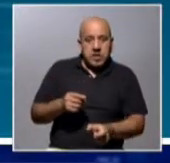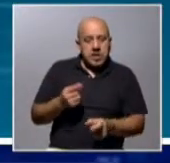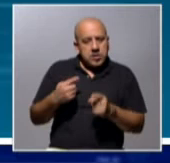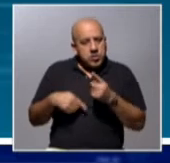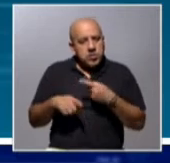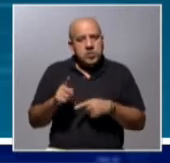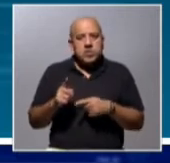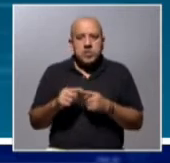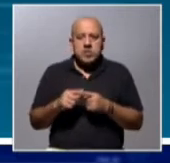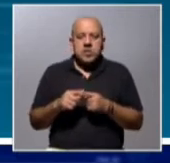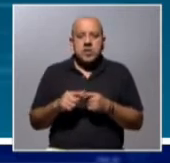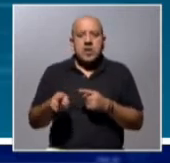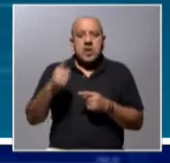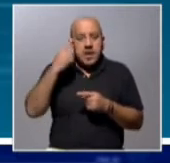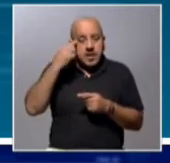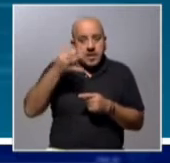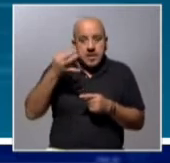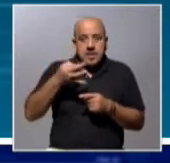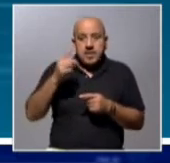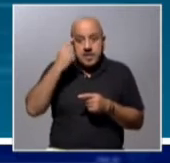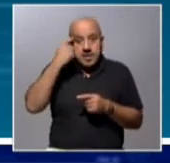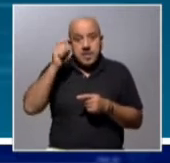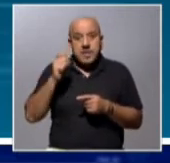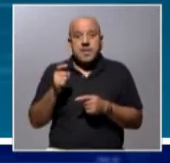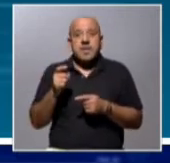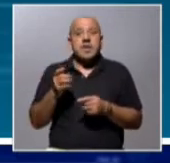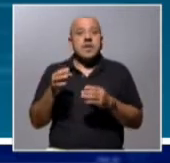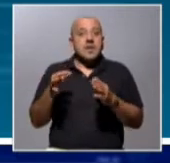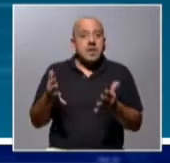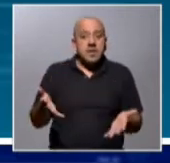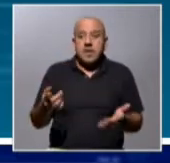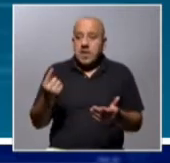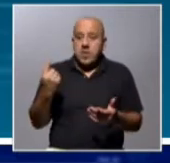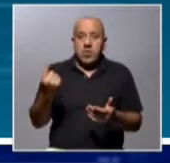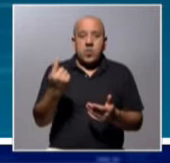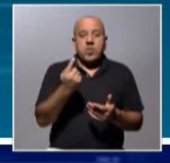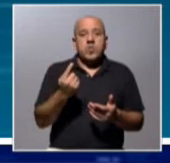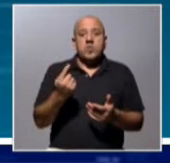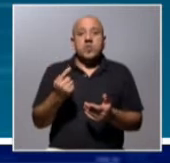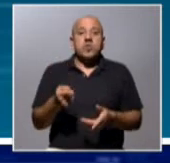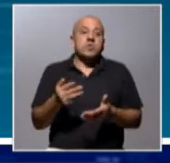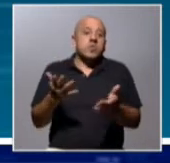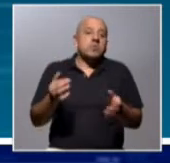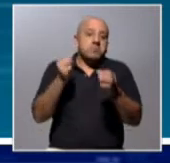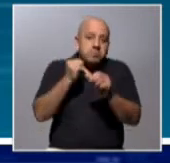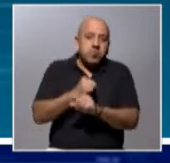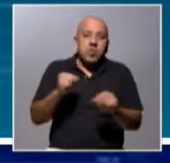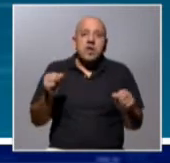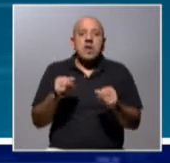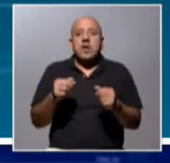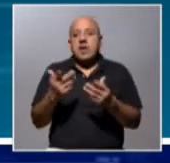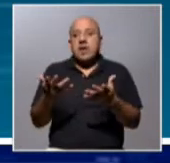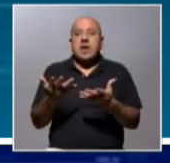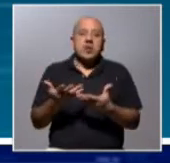Entonces, y en realidad la idea también es esa, que cada uno tenga desde lo que pueda